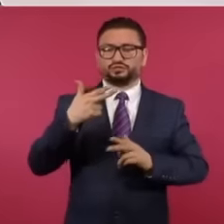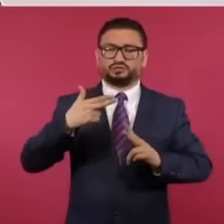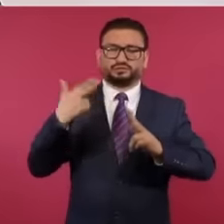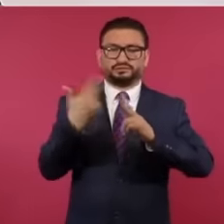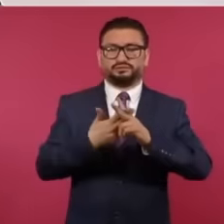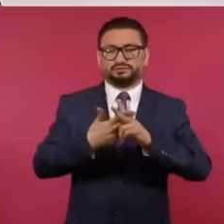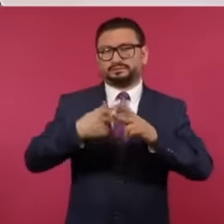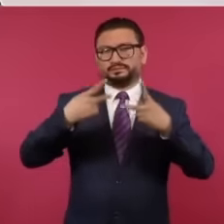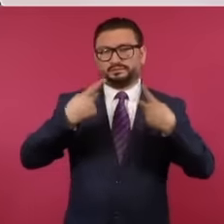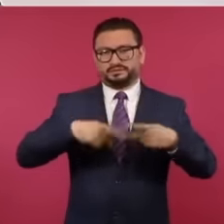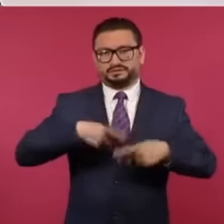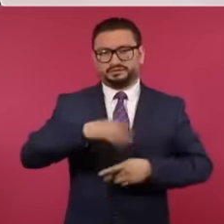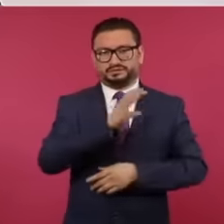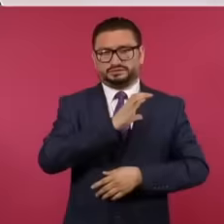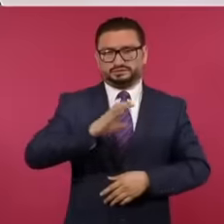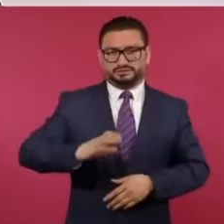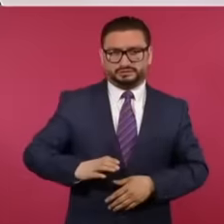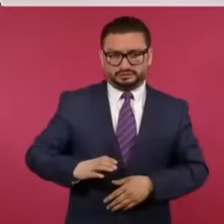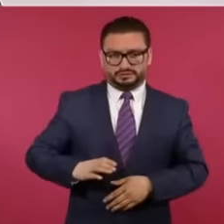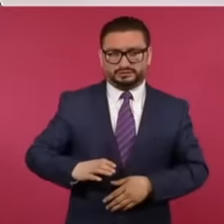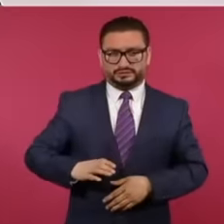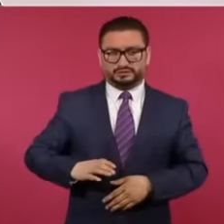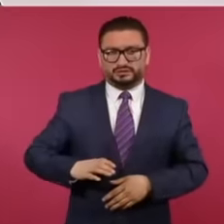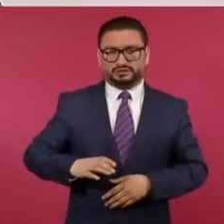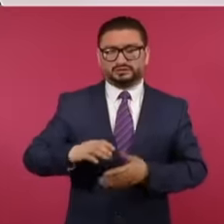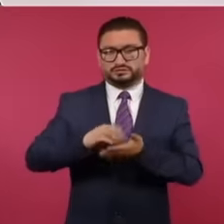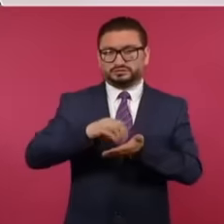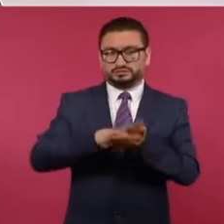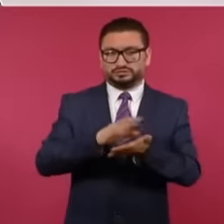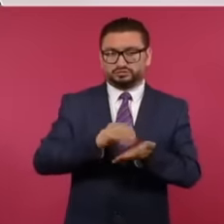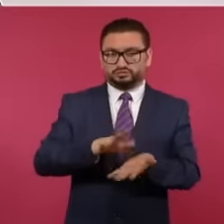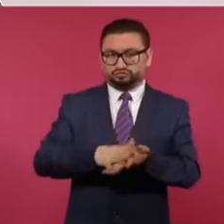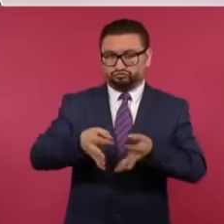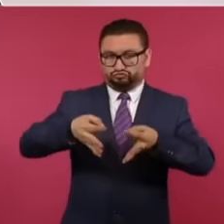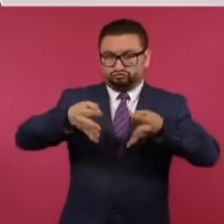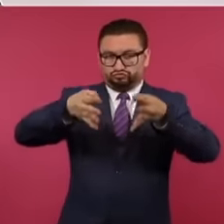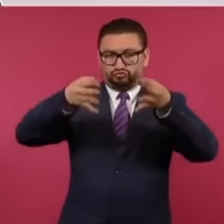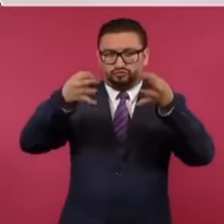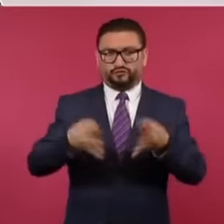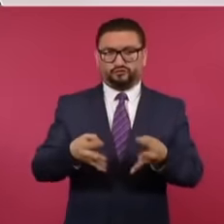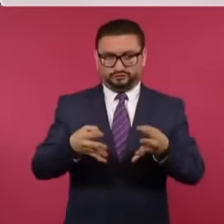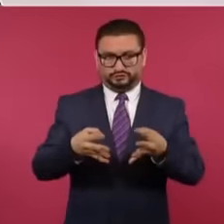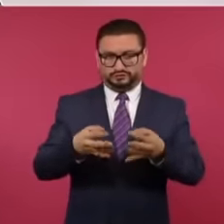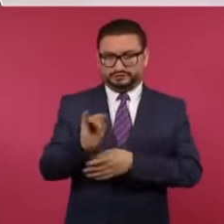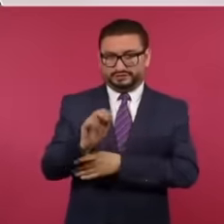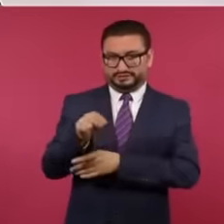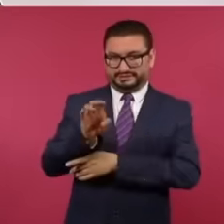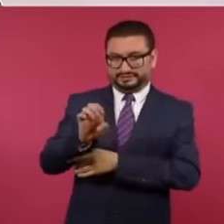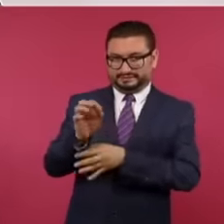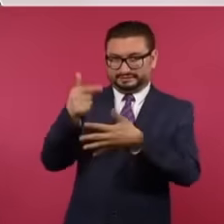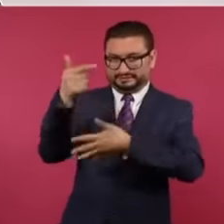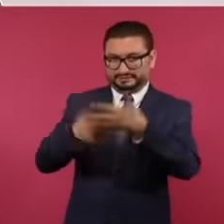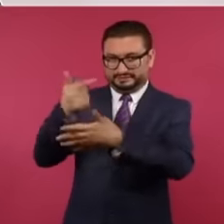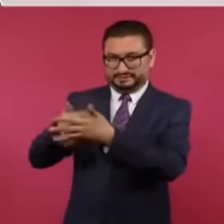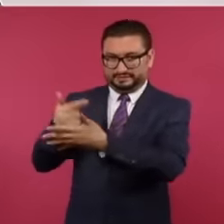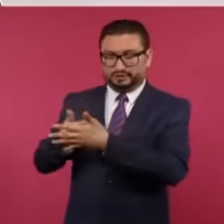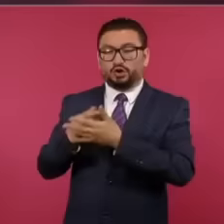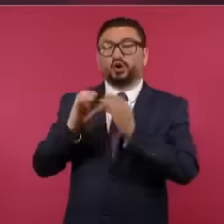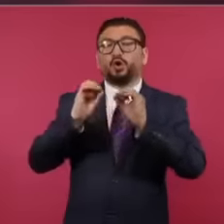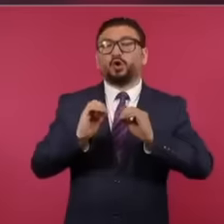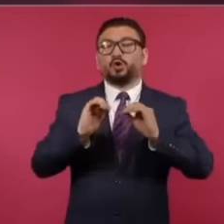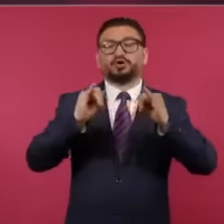de personas candidatas registradas oficialmente ante el INE o ante los